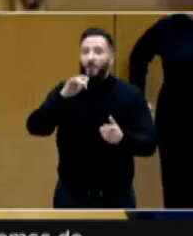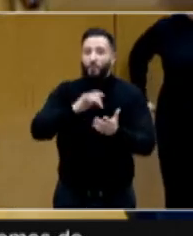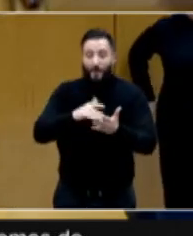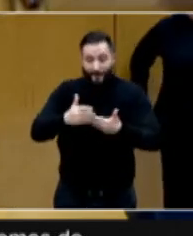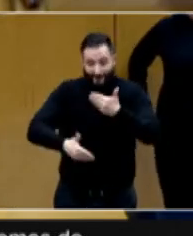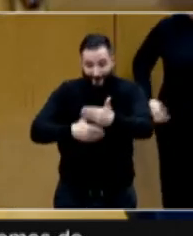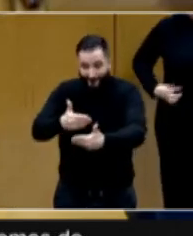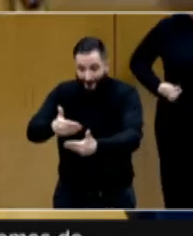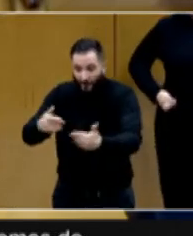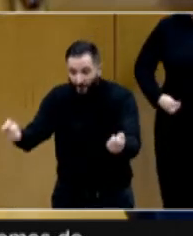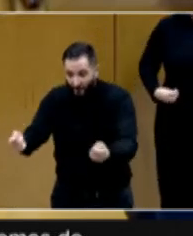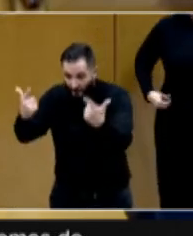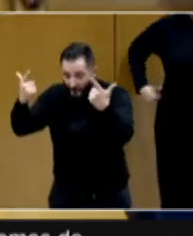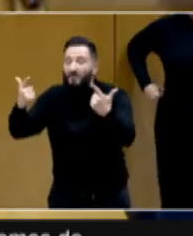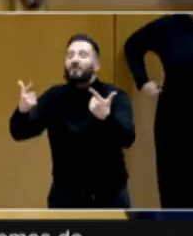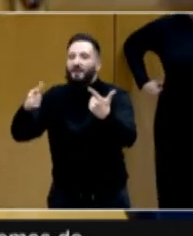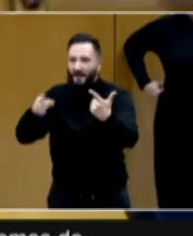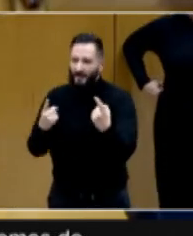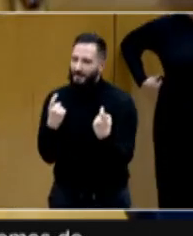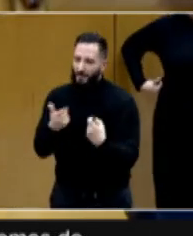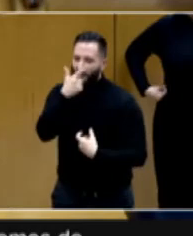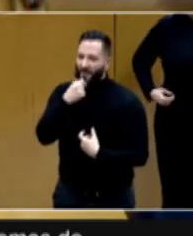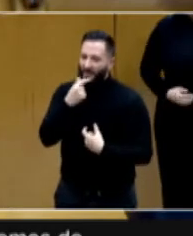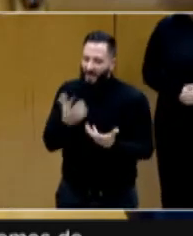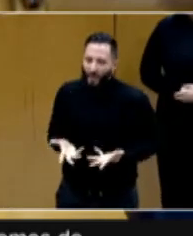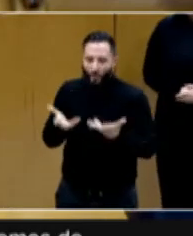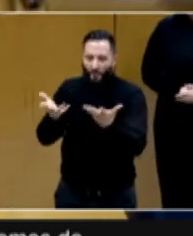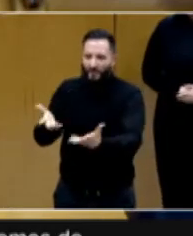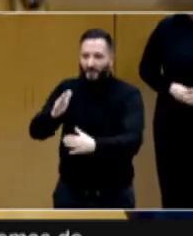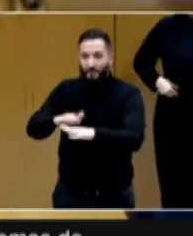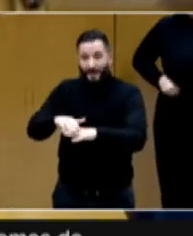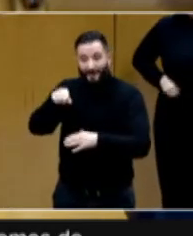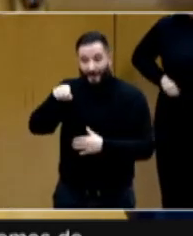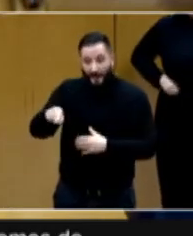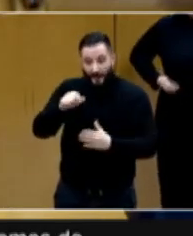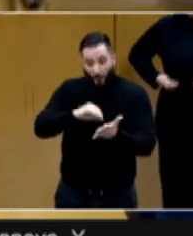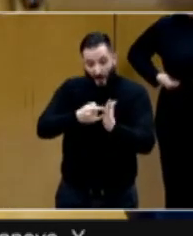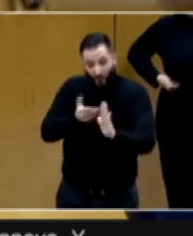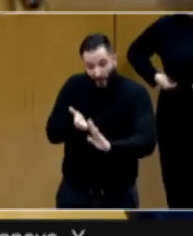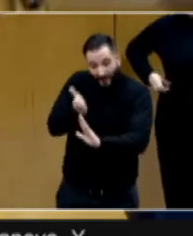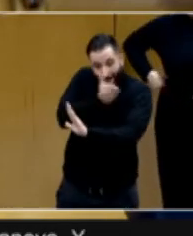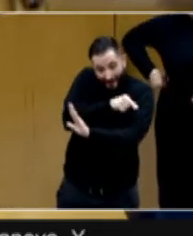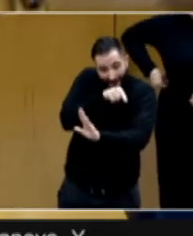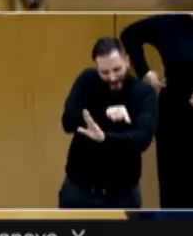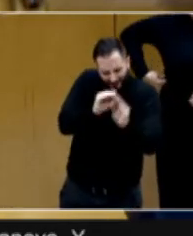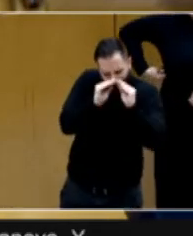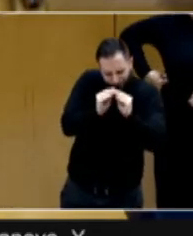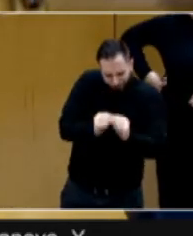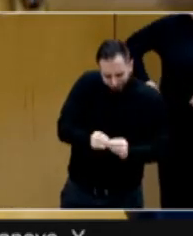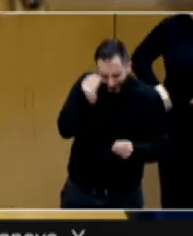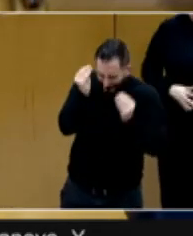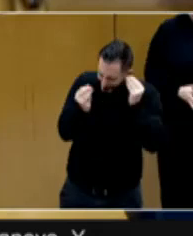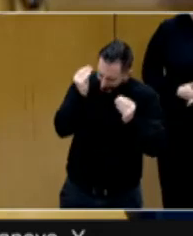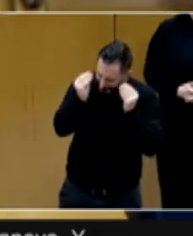facilitarlas y no a partir de prejuicio Y ahí sí que difiere bastante el anteproyecto de la ley en esta en el tratamiento que sea los apoyos